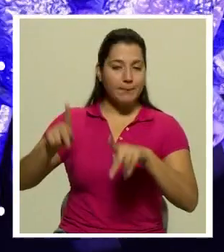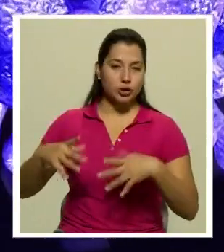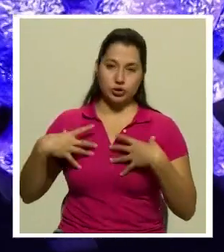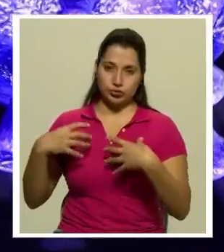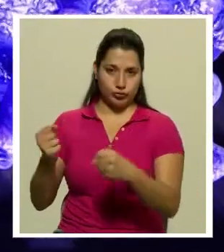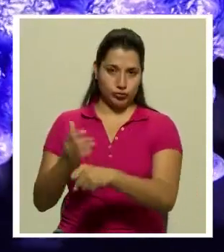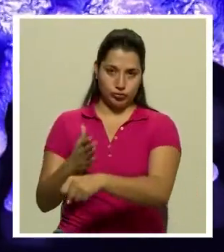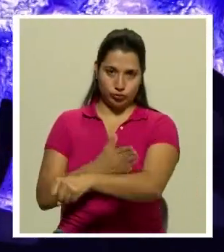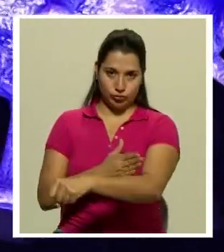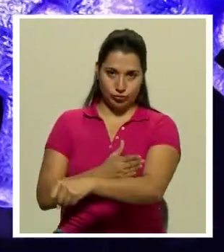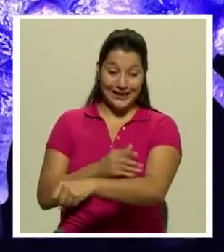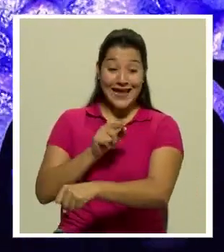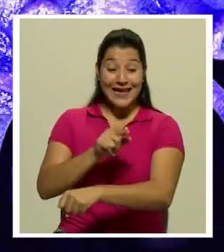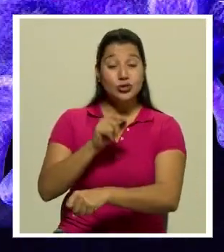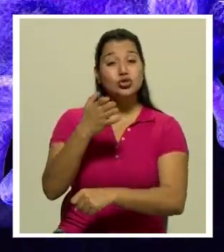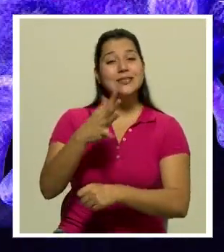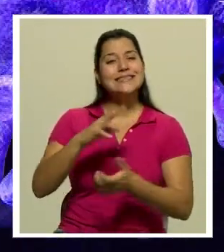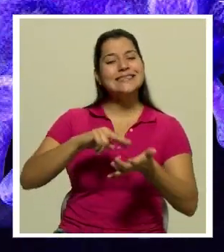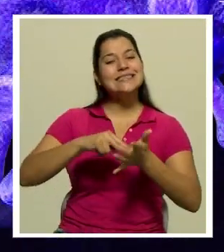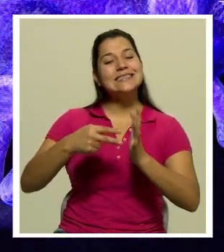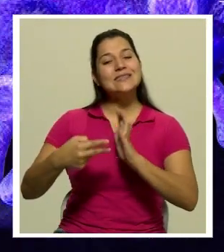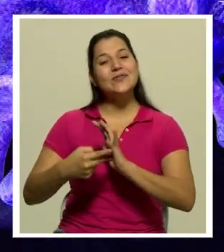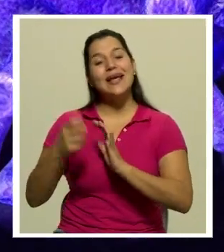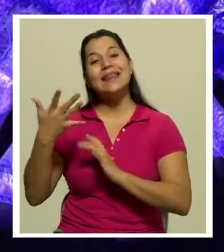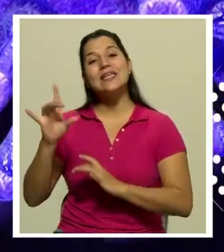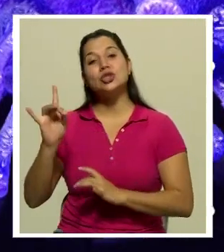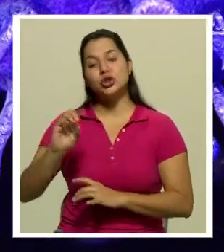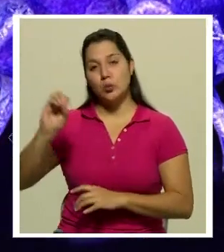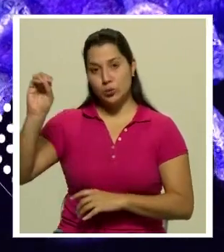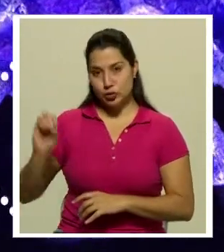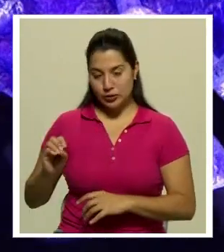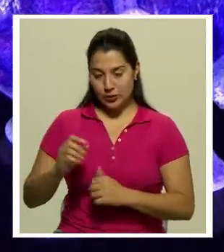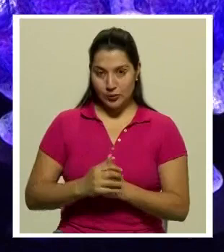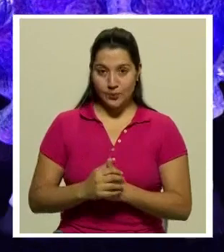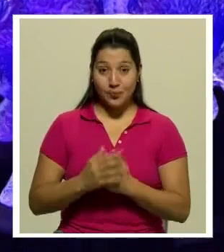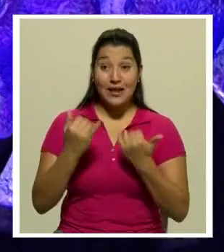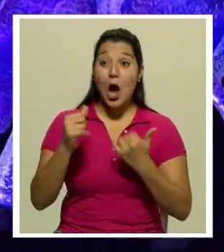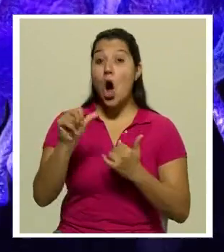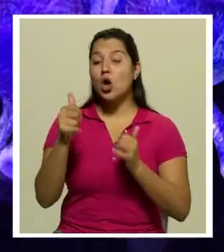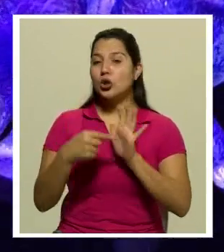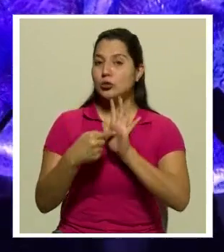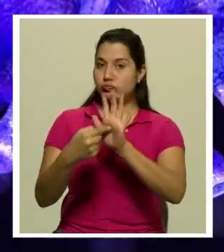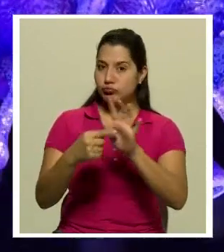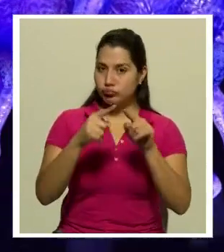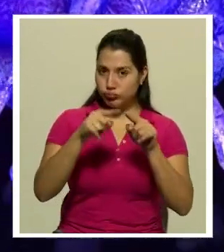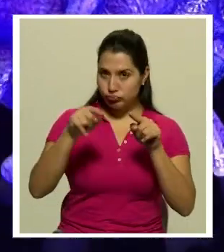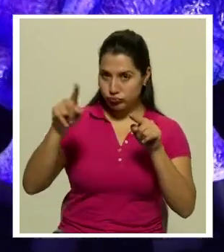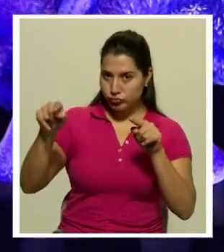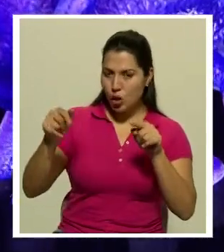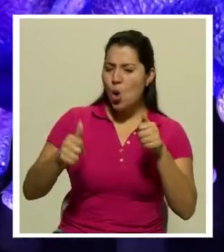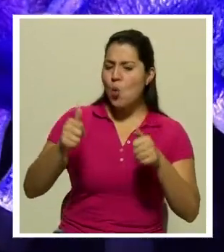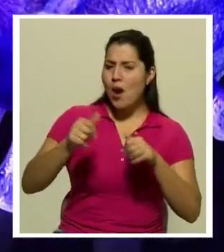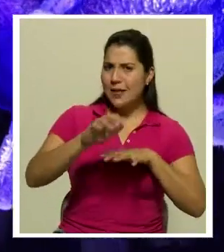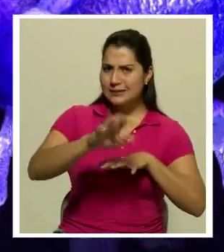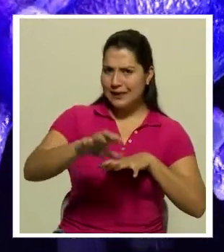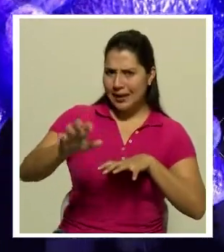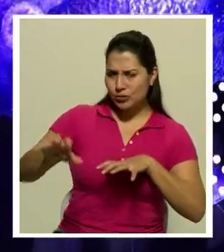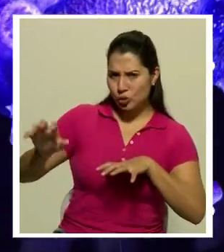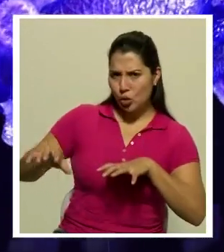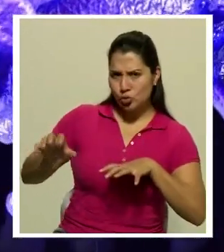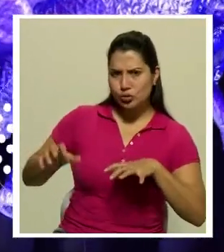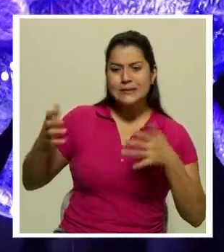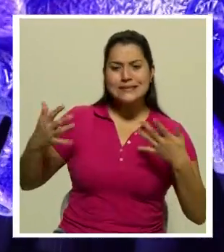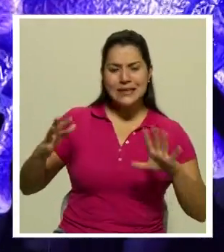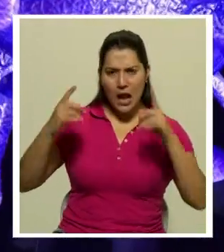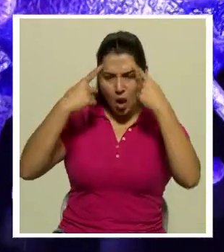un 18%. En la siguiente gráfica vemos en detalle cuáles son estos cantones donde se ha logrado